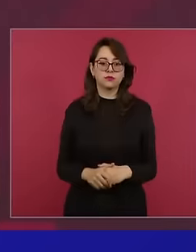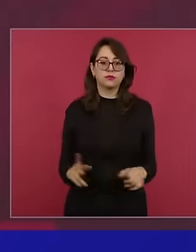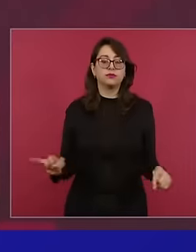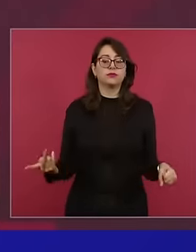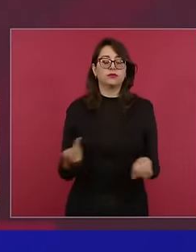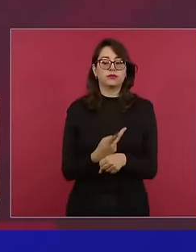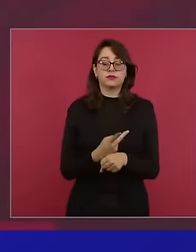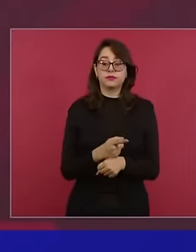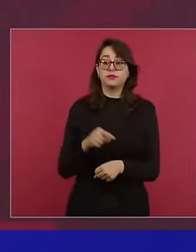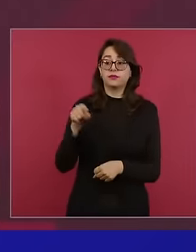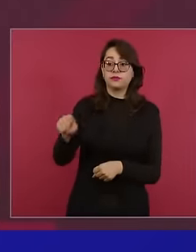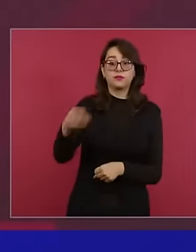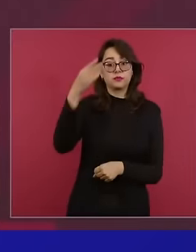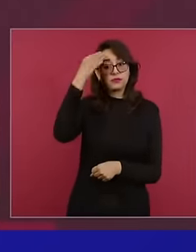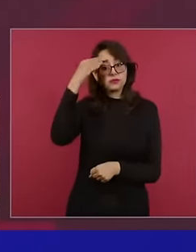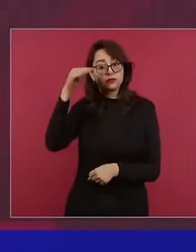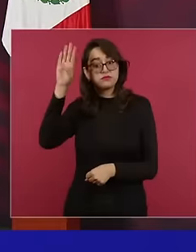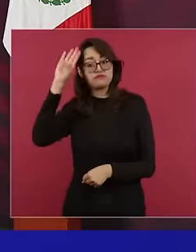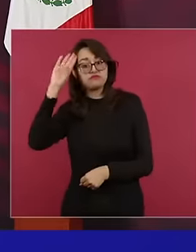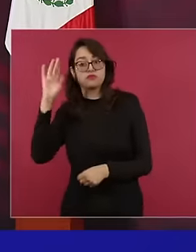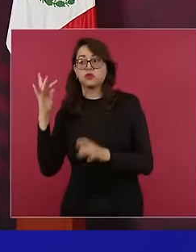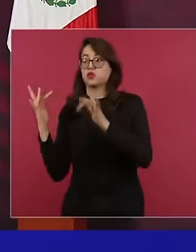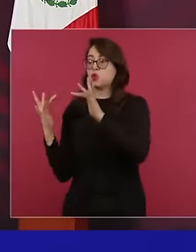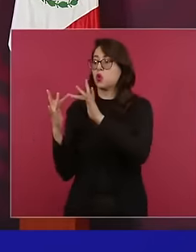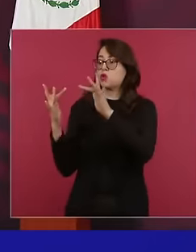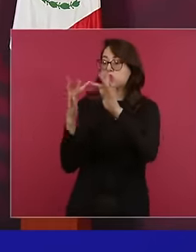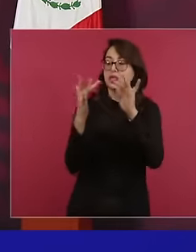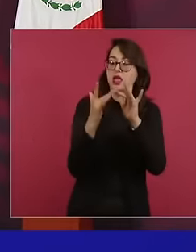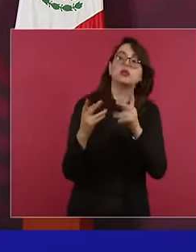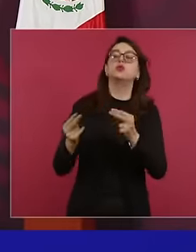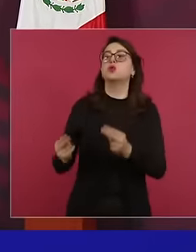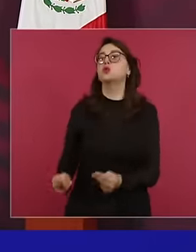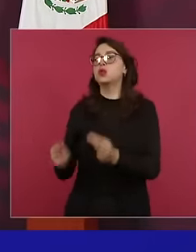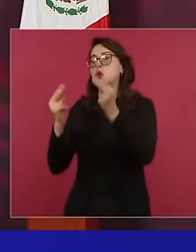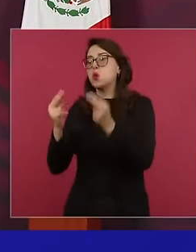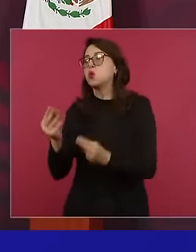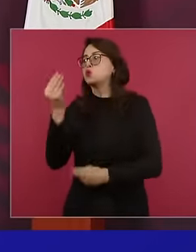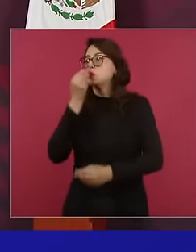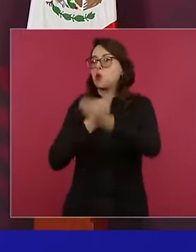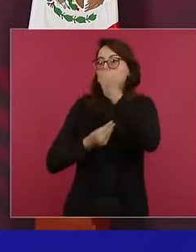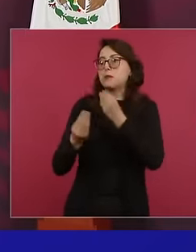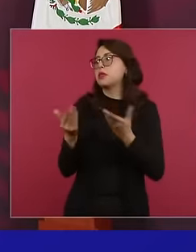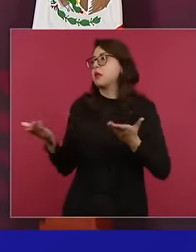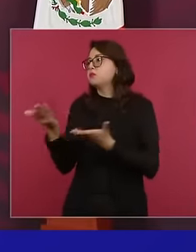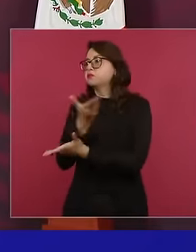que puedan tener abasto de alimentos